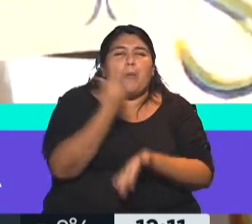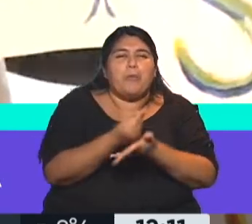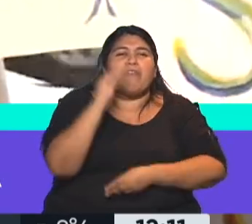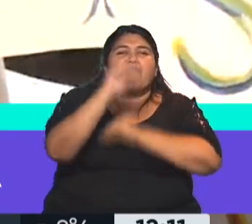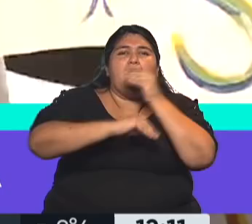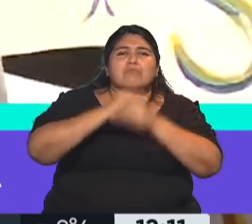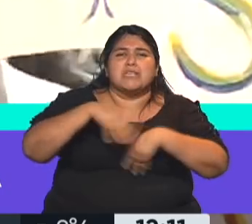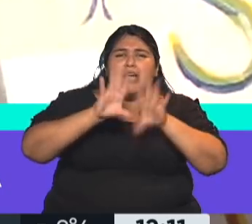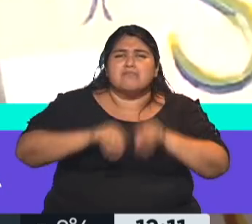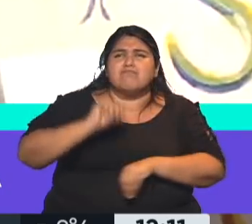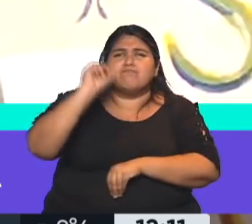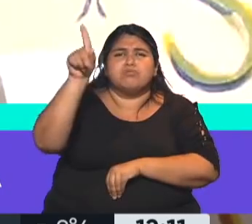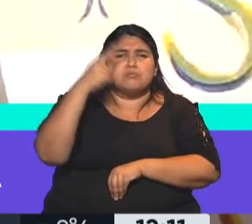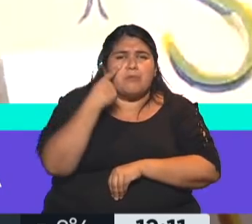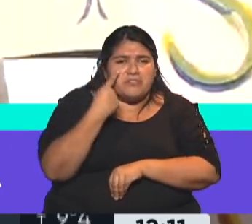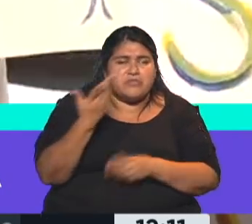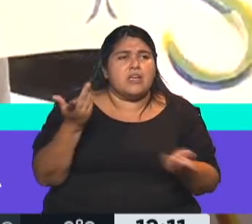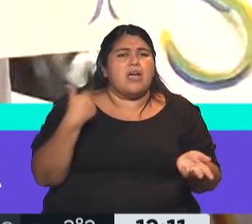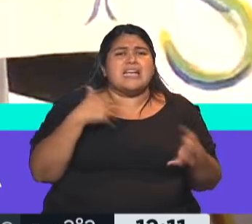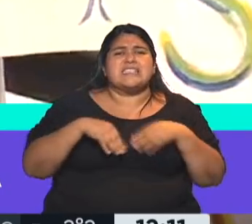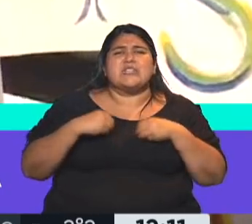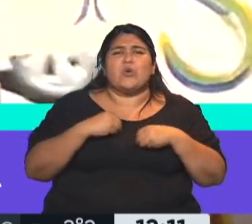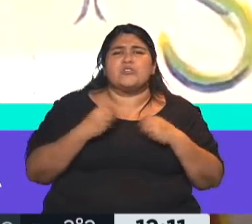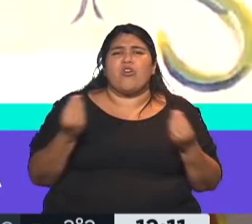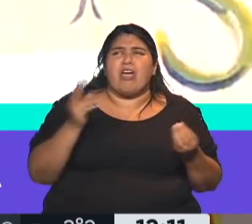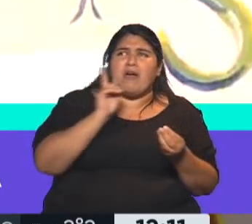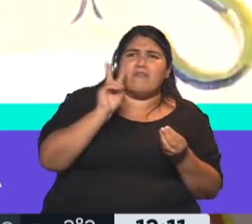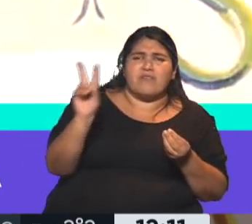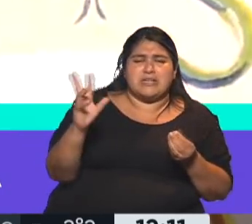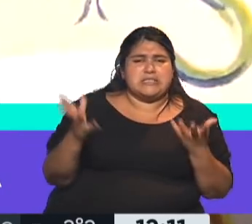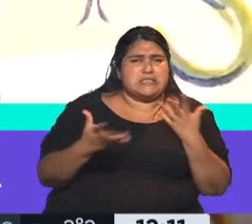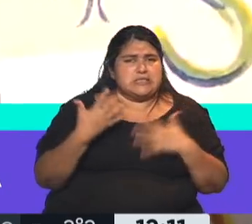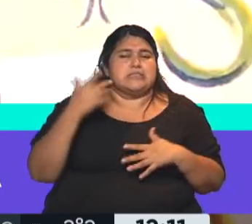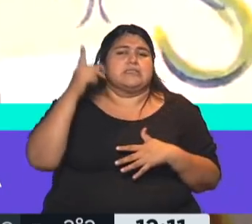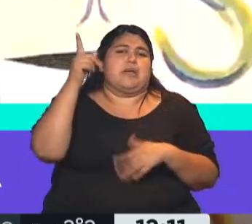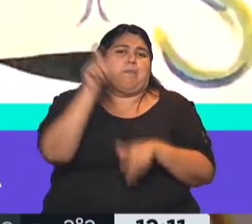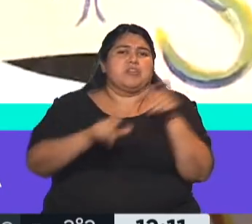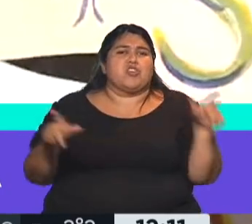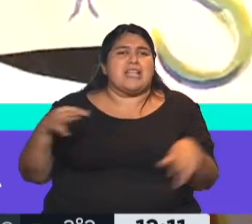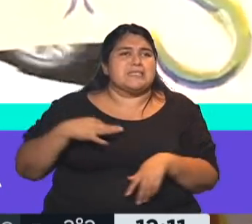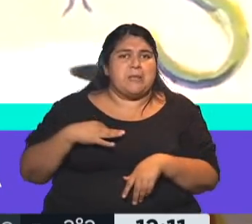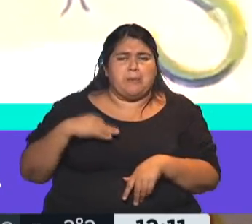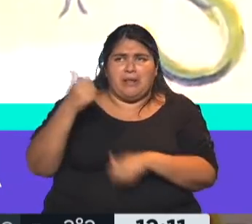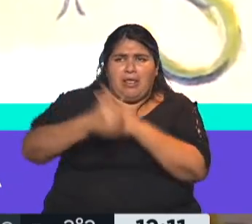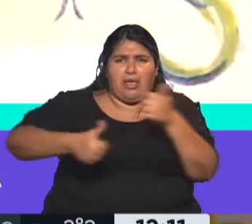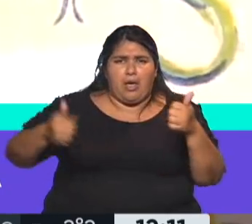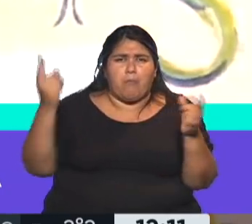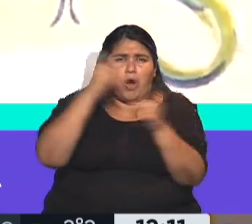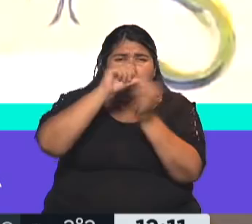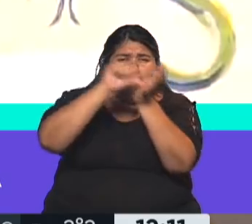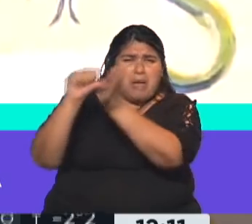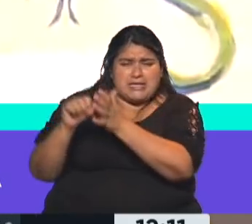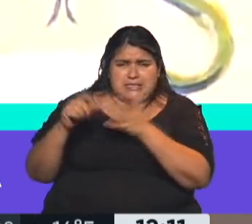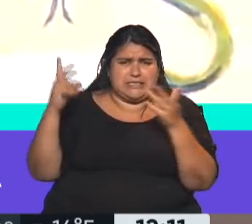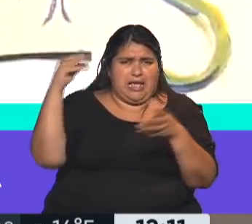Ucrania? ¿Cómo se vive la guerra aquí en Argentina? Esta guerra cruel en donde civiles quedan en medio de estos conflictos bélicos. Seguimos trabajando desde